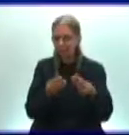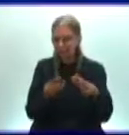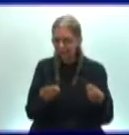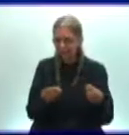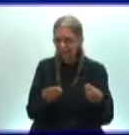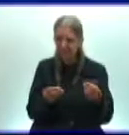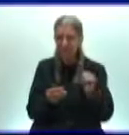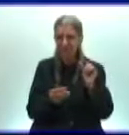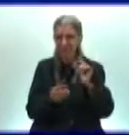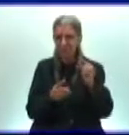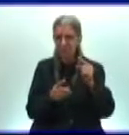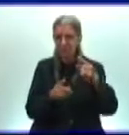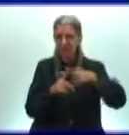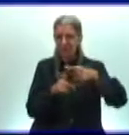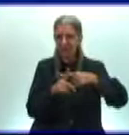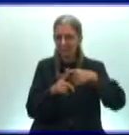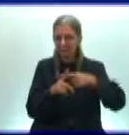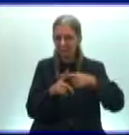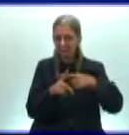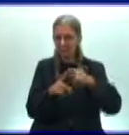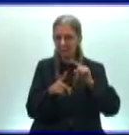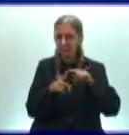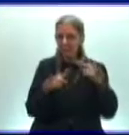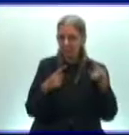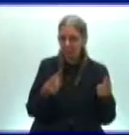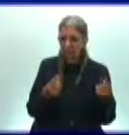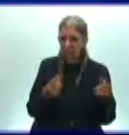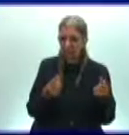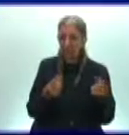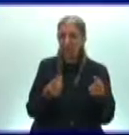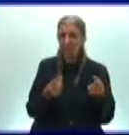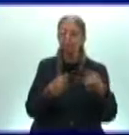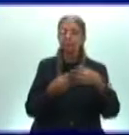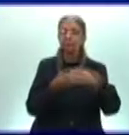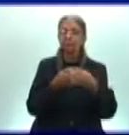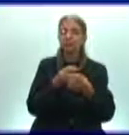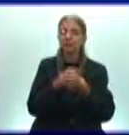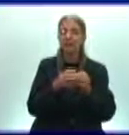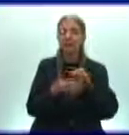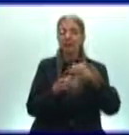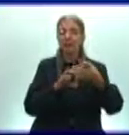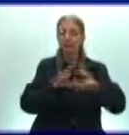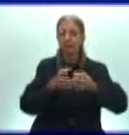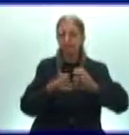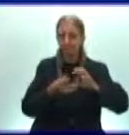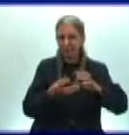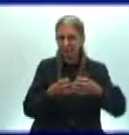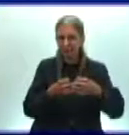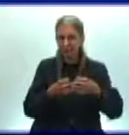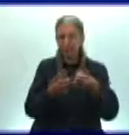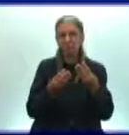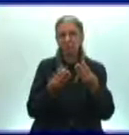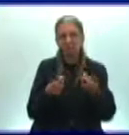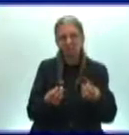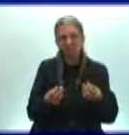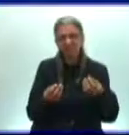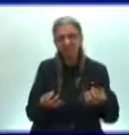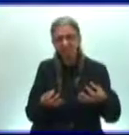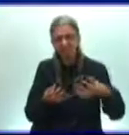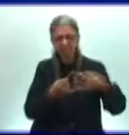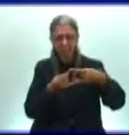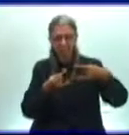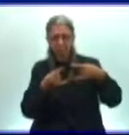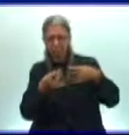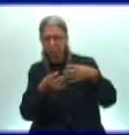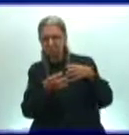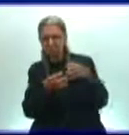de temperaturas de fusión y de ebullición? Primero, porque están formados por moléculas entre las que existen débiles fuerzas de atracción